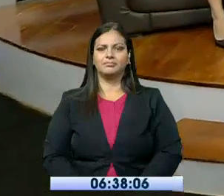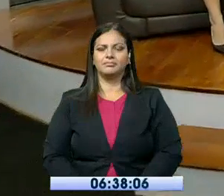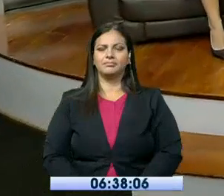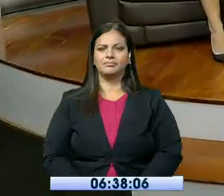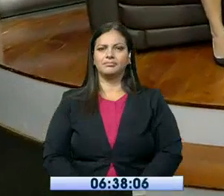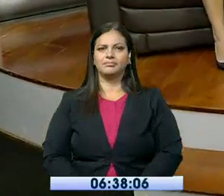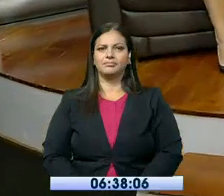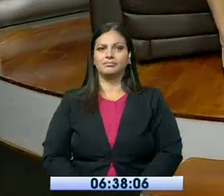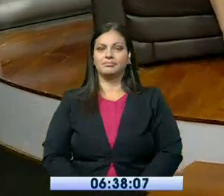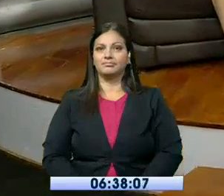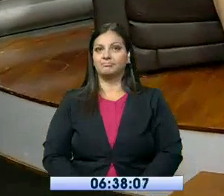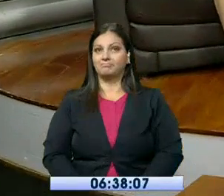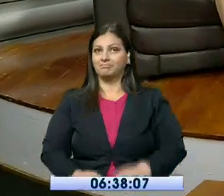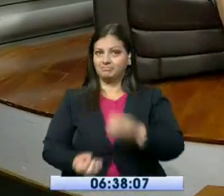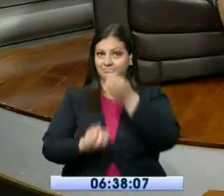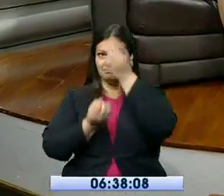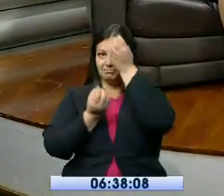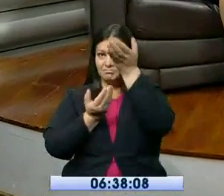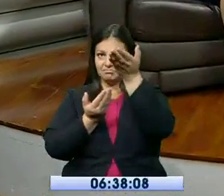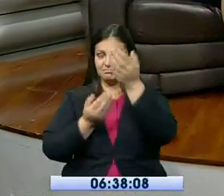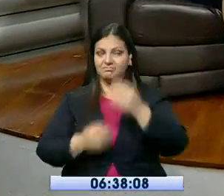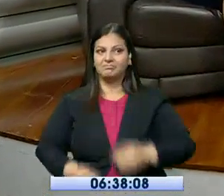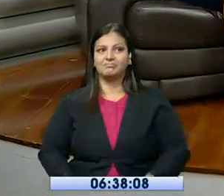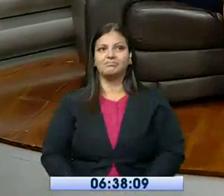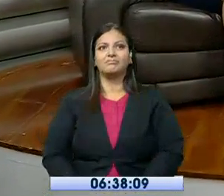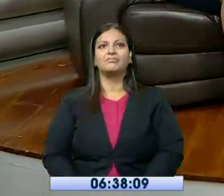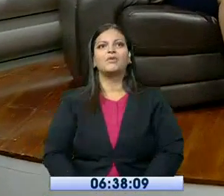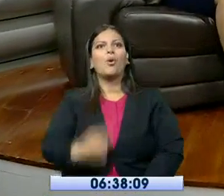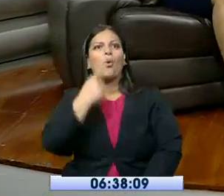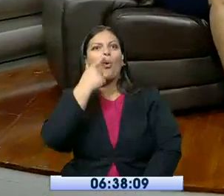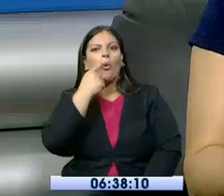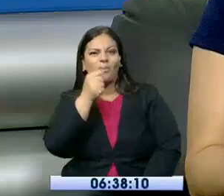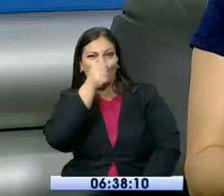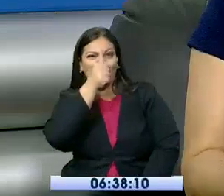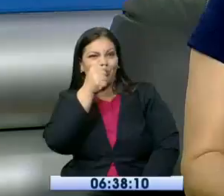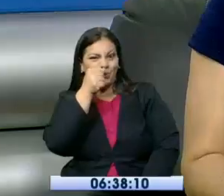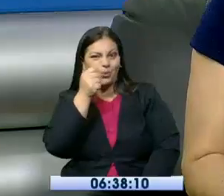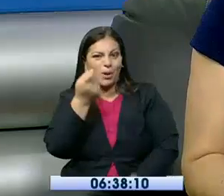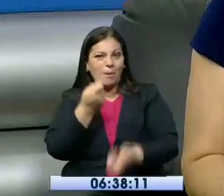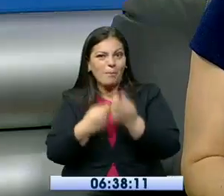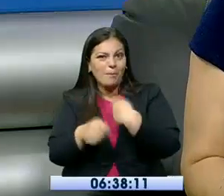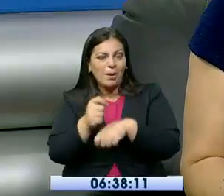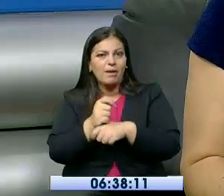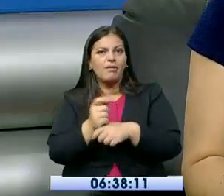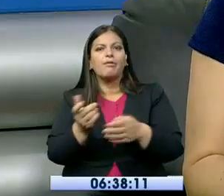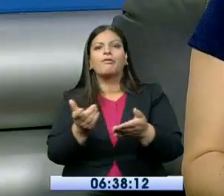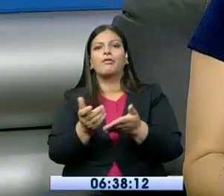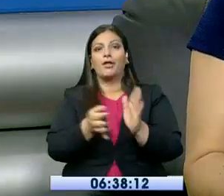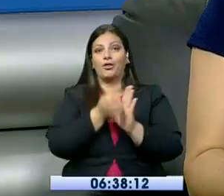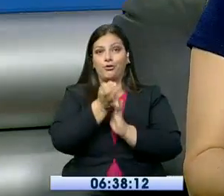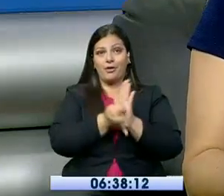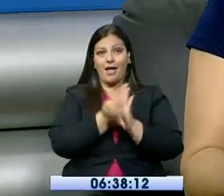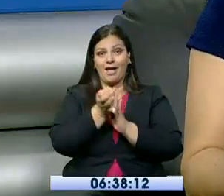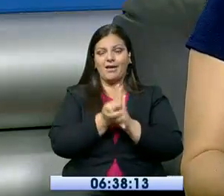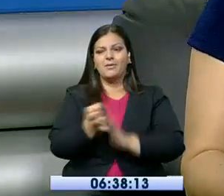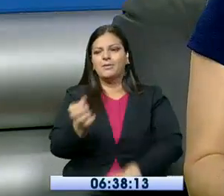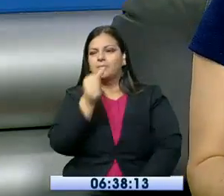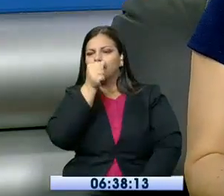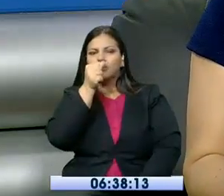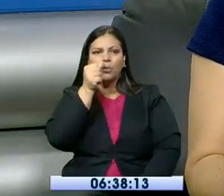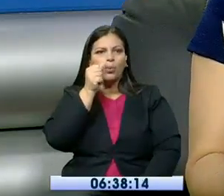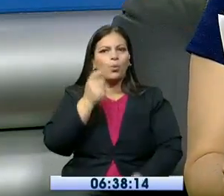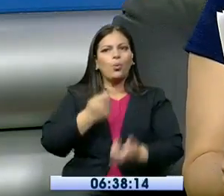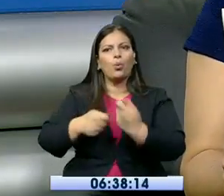quiero contarles que capturan a un posible microtraficante de drogas en el cantón Durán. El sujeto, amigos